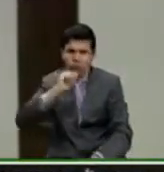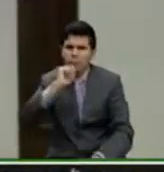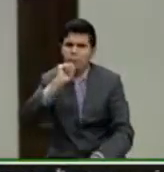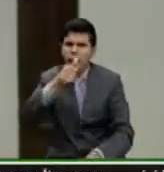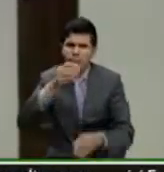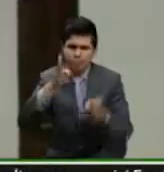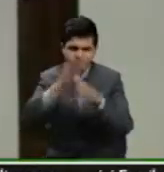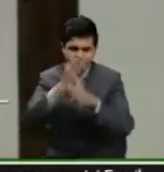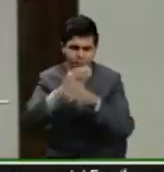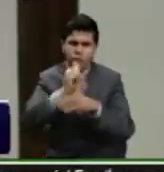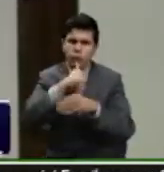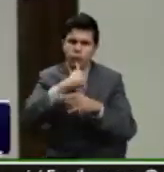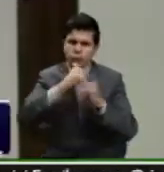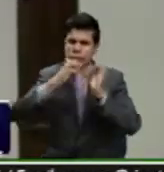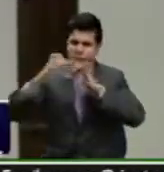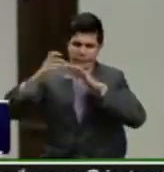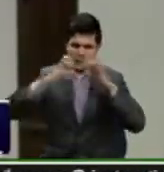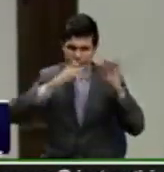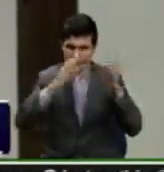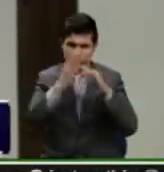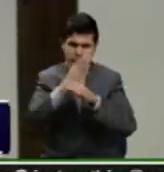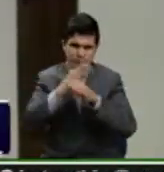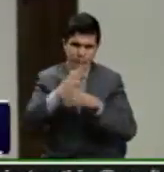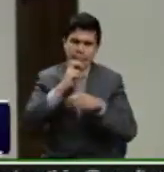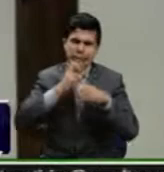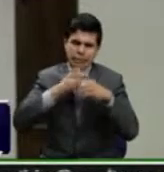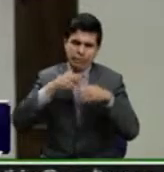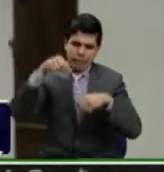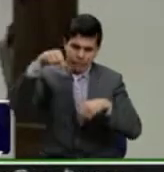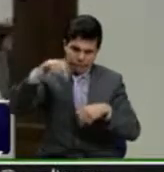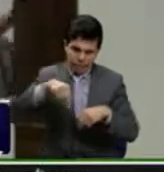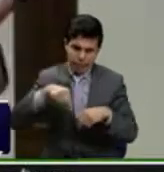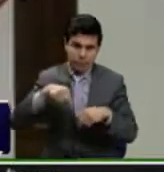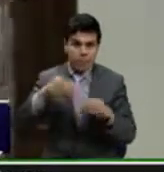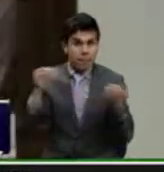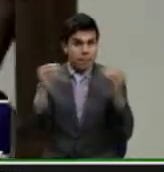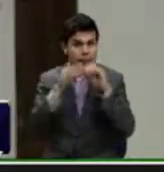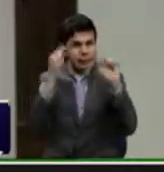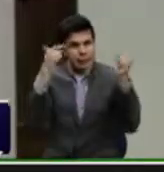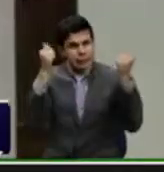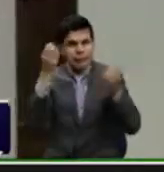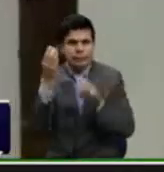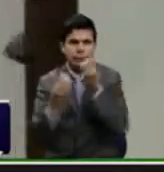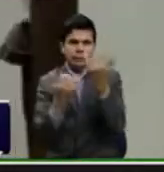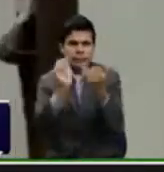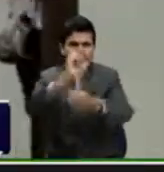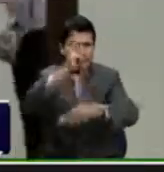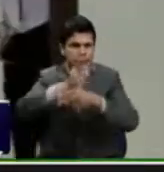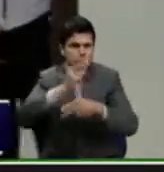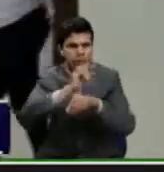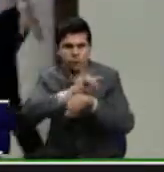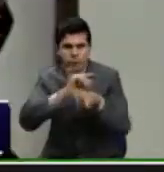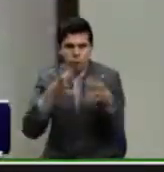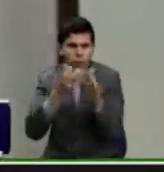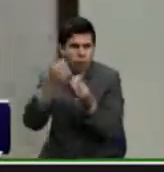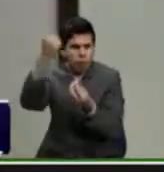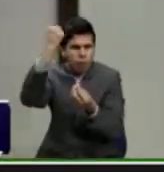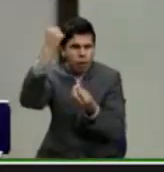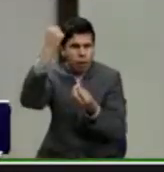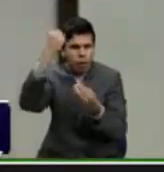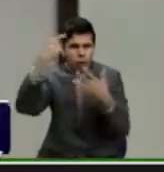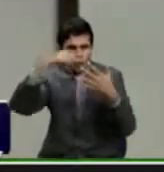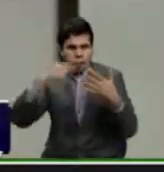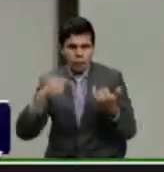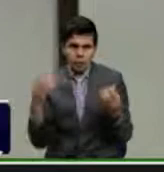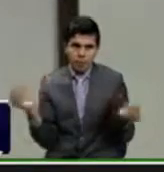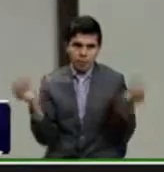donde más víctimas del conflicto existen. Sin embargo, hay otro tema que preocupa y es la inseguridad de los sindicalistas. Sobre este tema